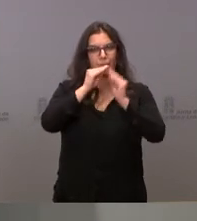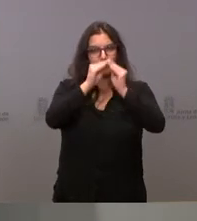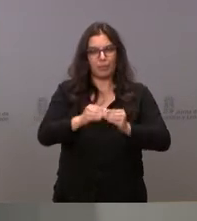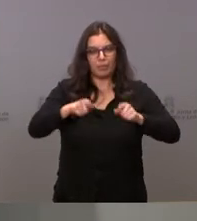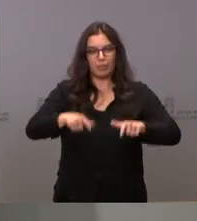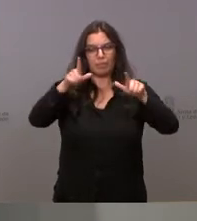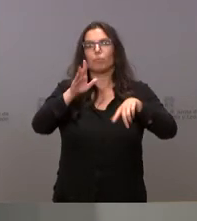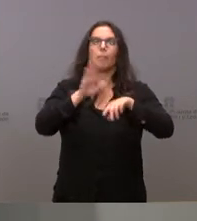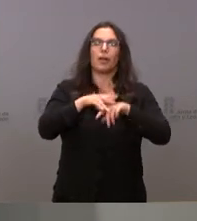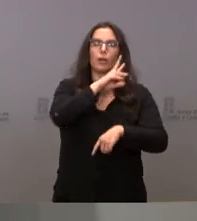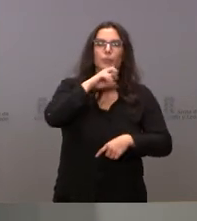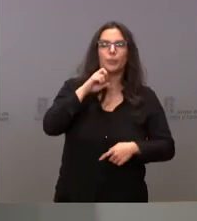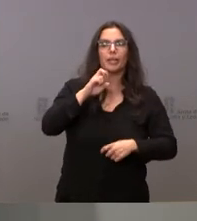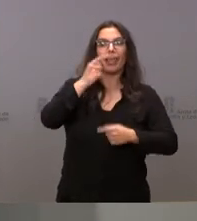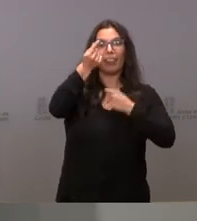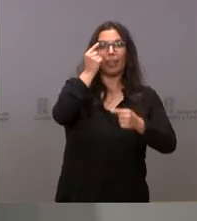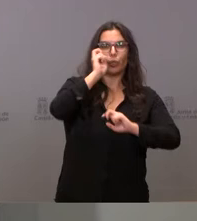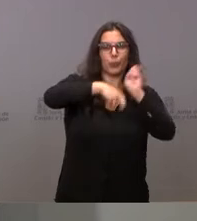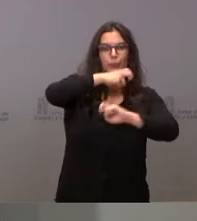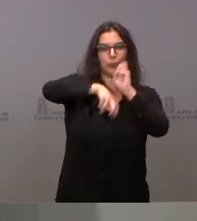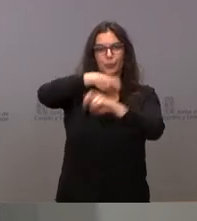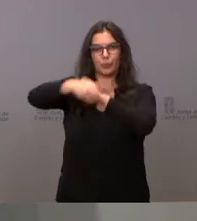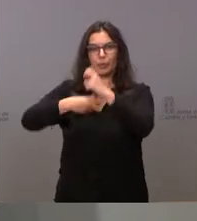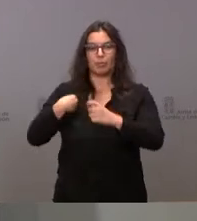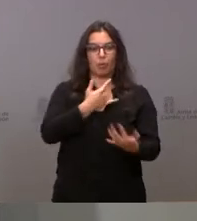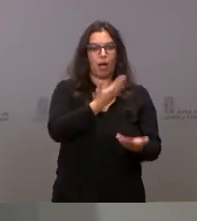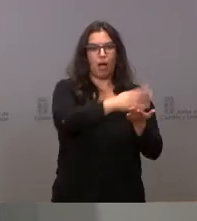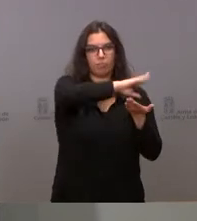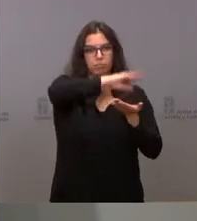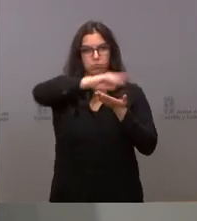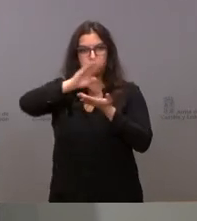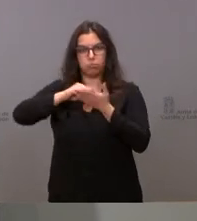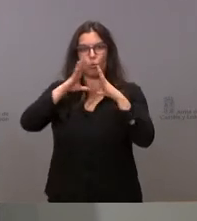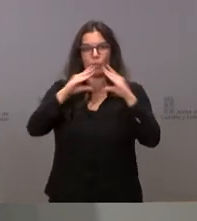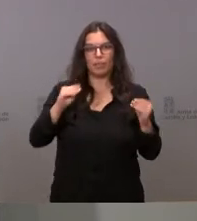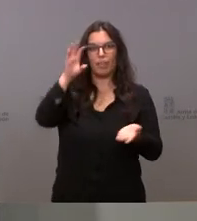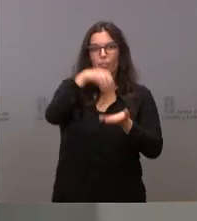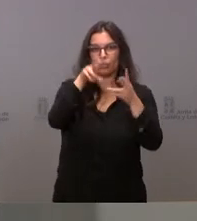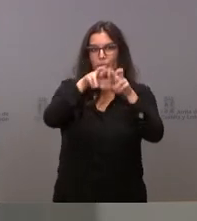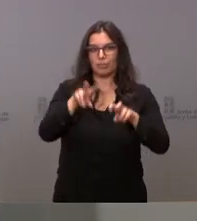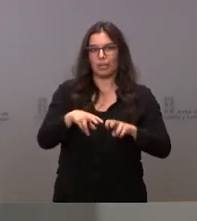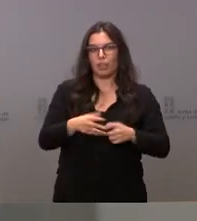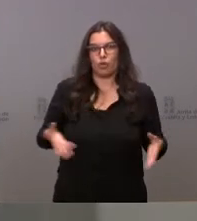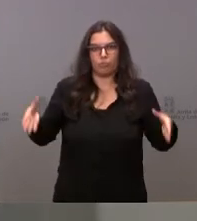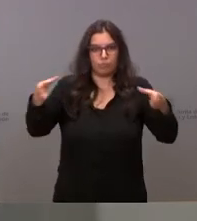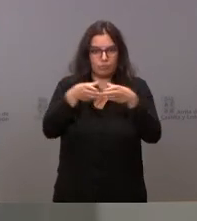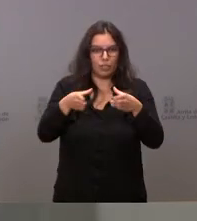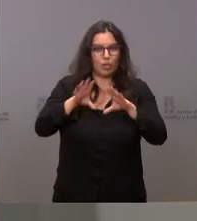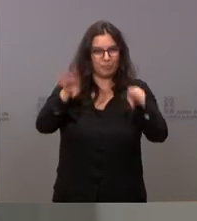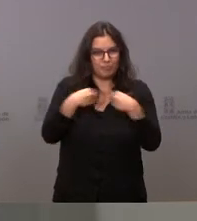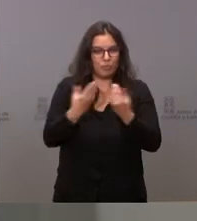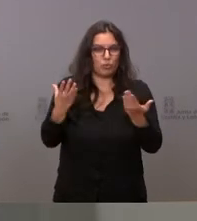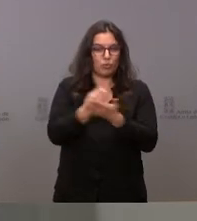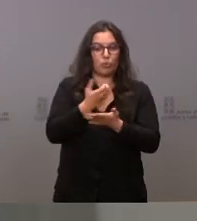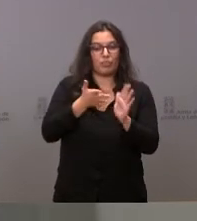la reutilización de los datos de investigación de nuestras universidades y centros de investigación. Se proporciona así un